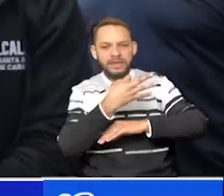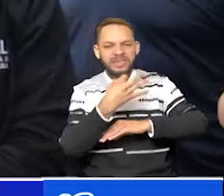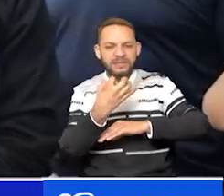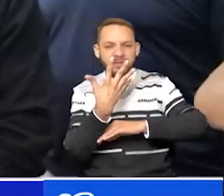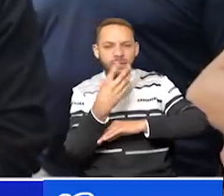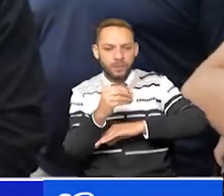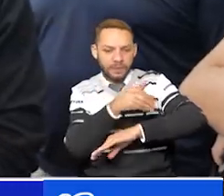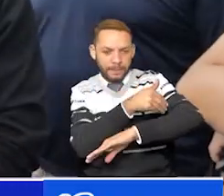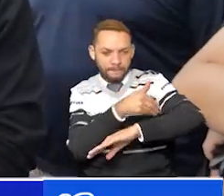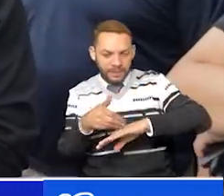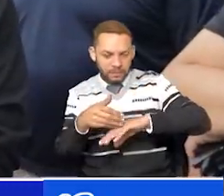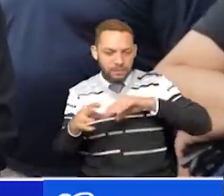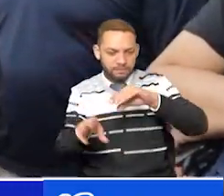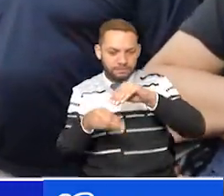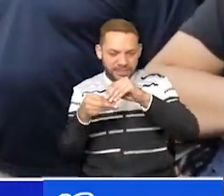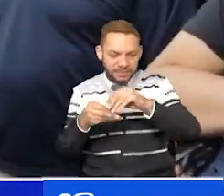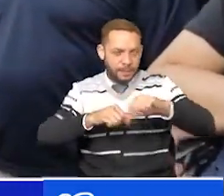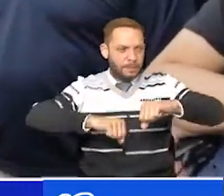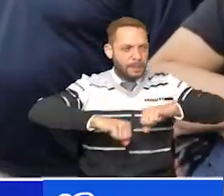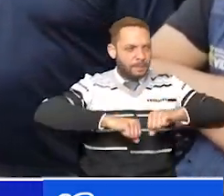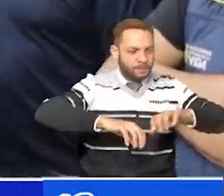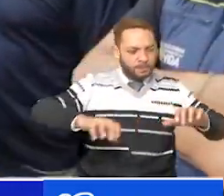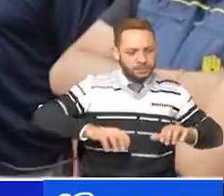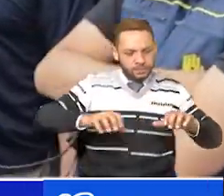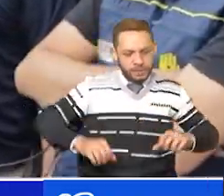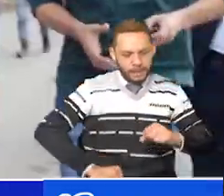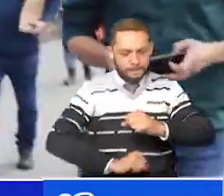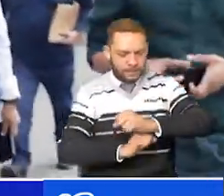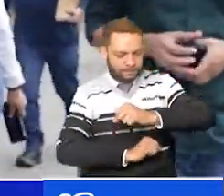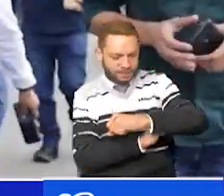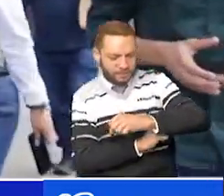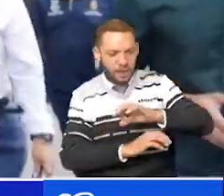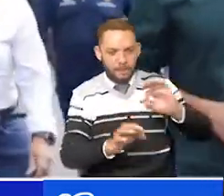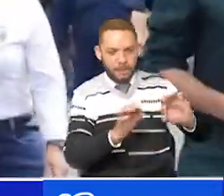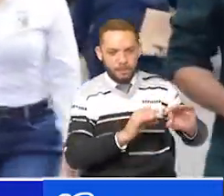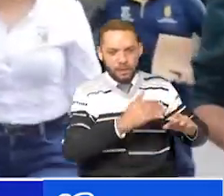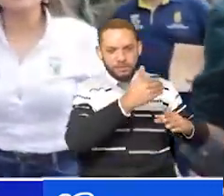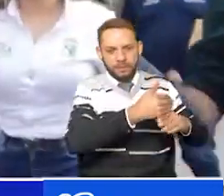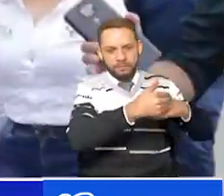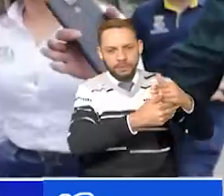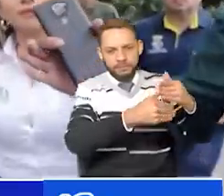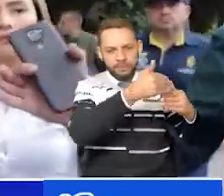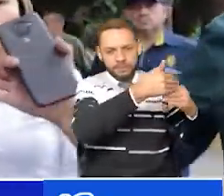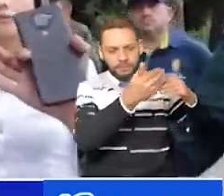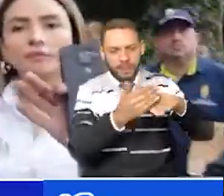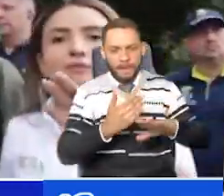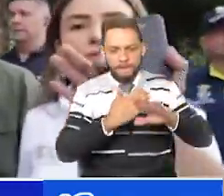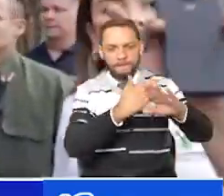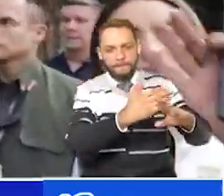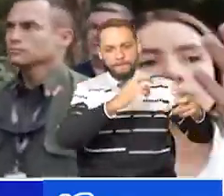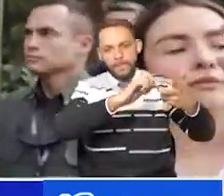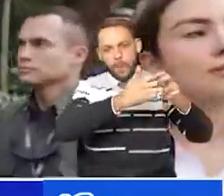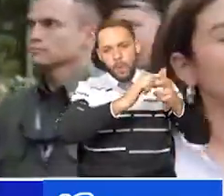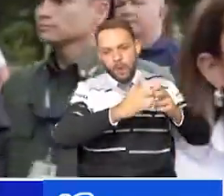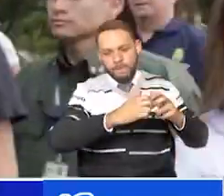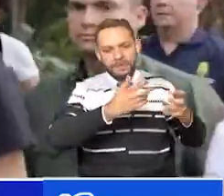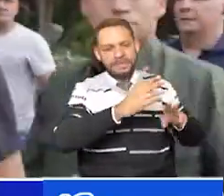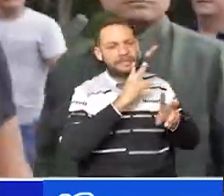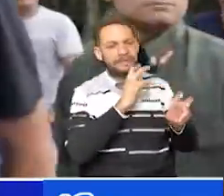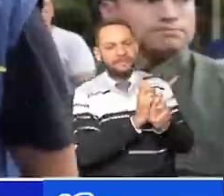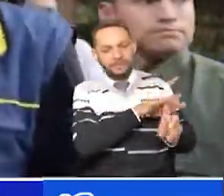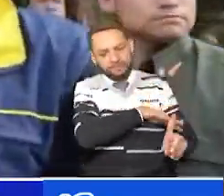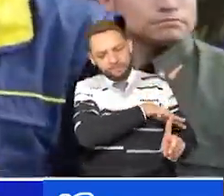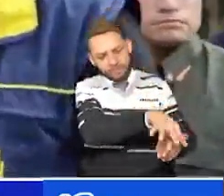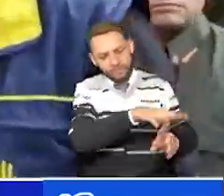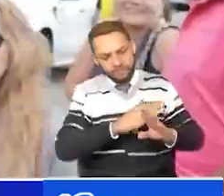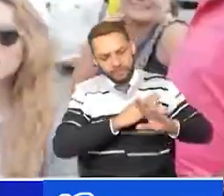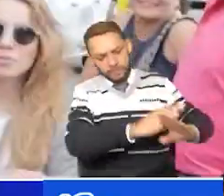pesos para determinar las acciones necesarias para estabilizar la ladera este estudio es crucial para mitigar los riesgos Y definir las obras necesarias